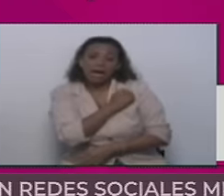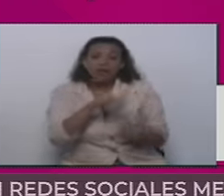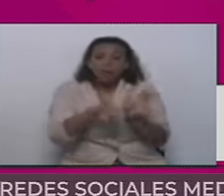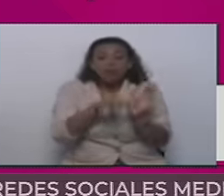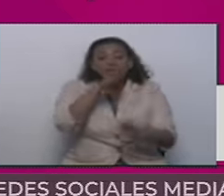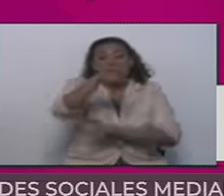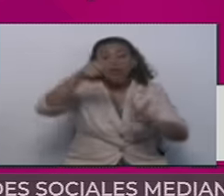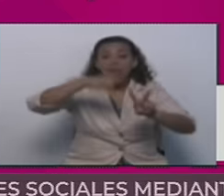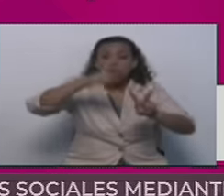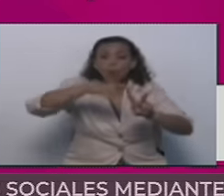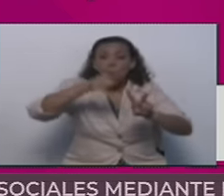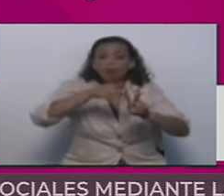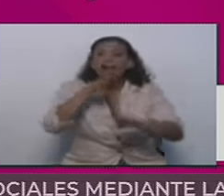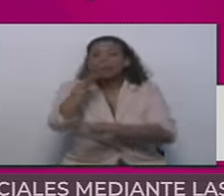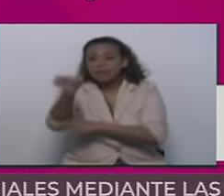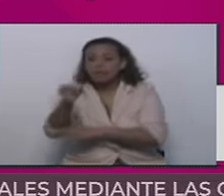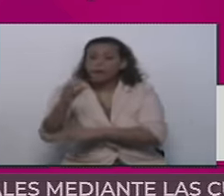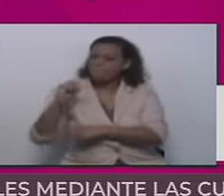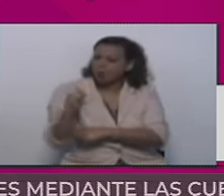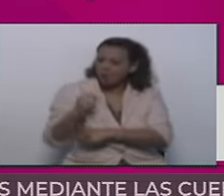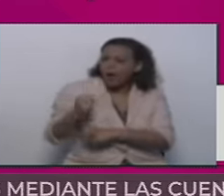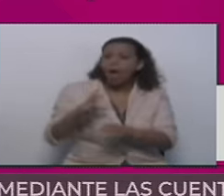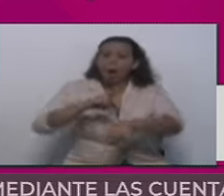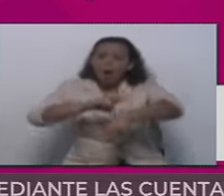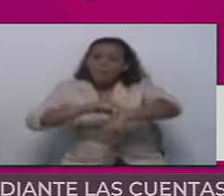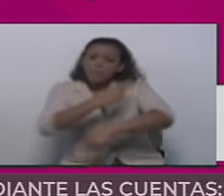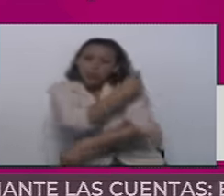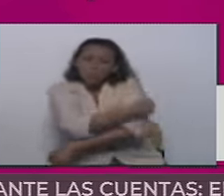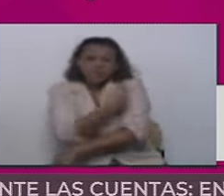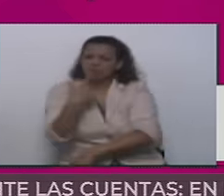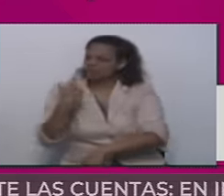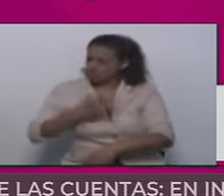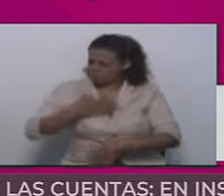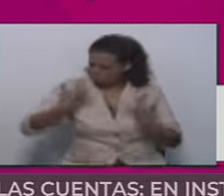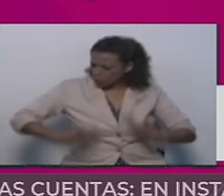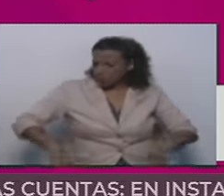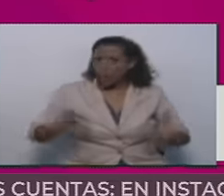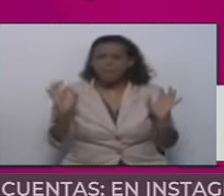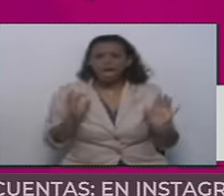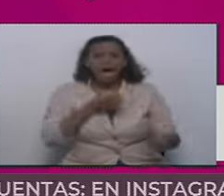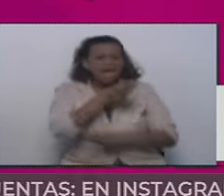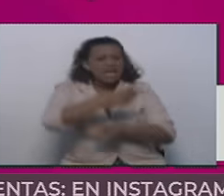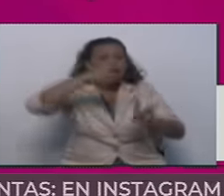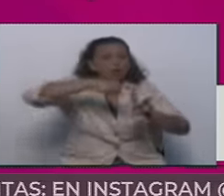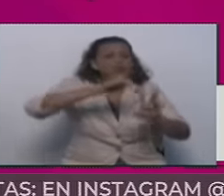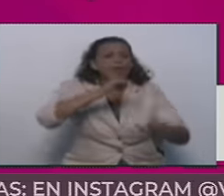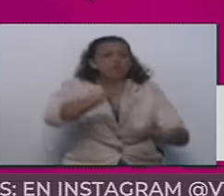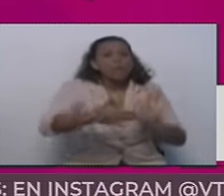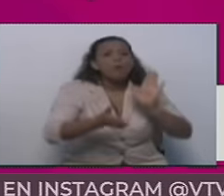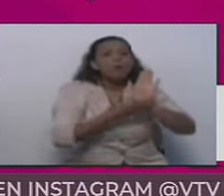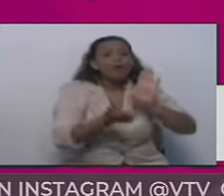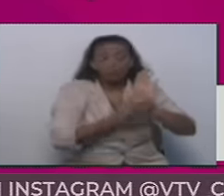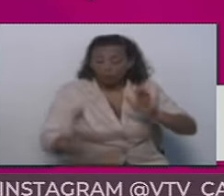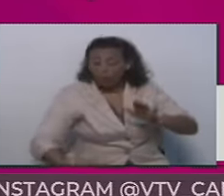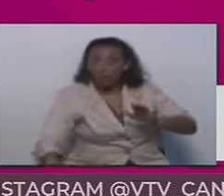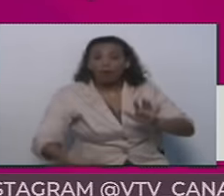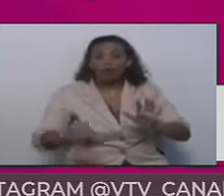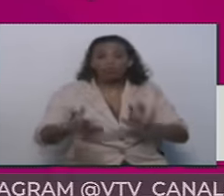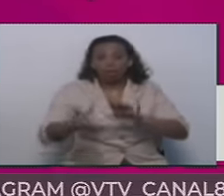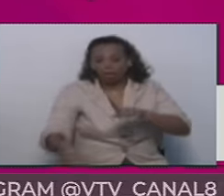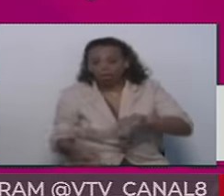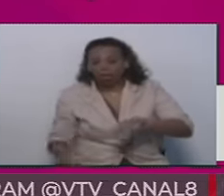Canal 8 en lugar de irse. Yo, mami, vamos para el hospital. No, chica, no estás viendo, hay que ir al Canal 8. Y le mostraba la pierna y después le pusieron un